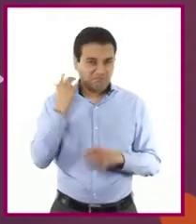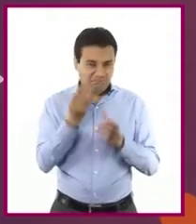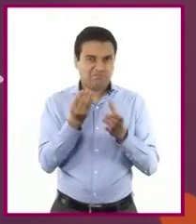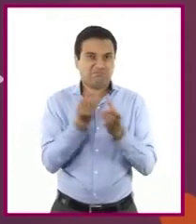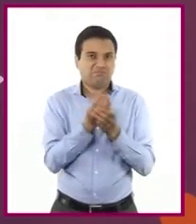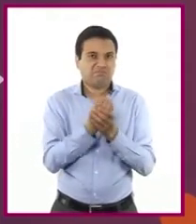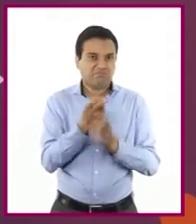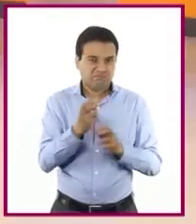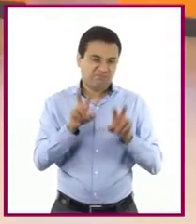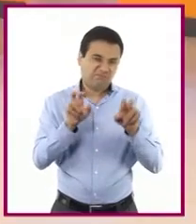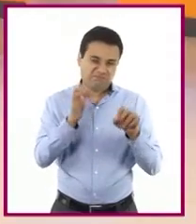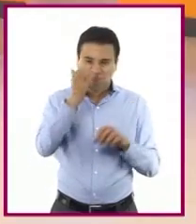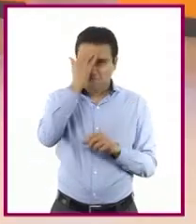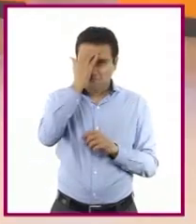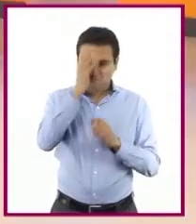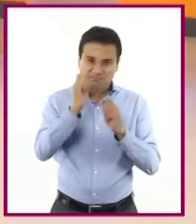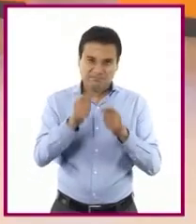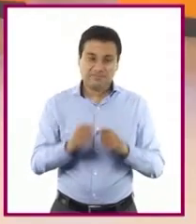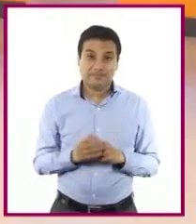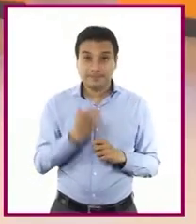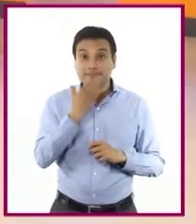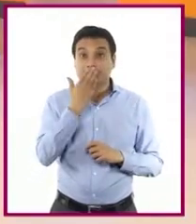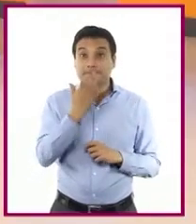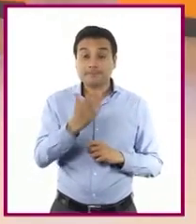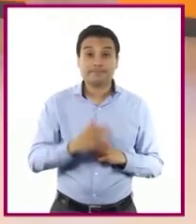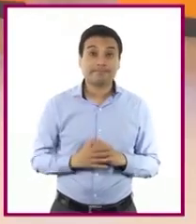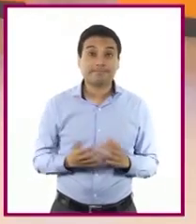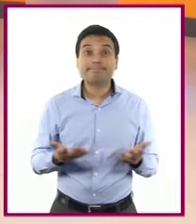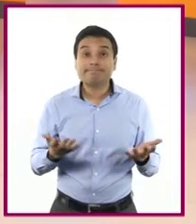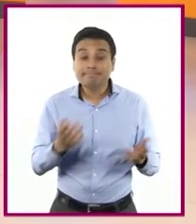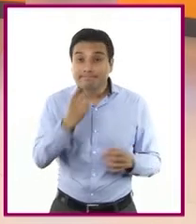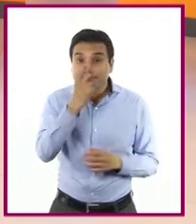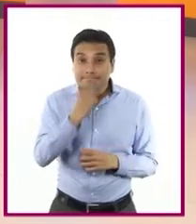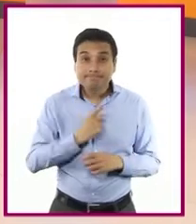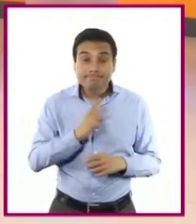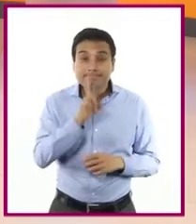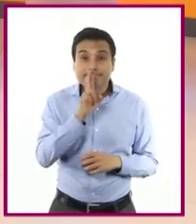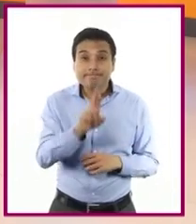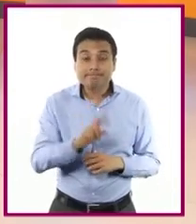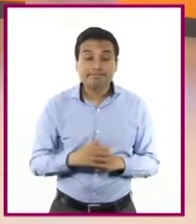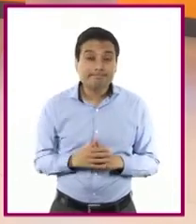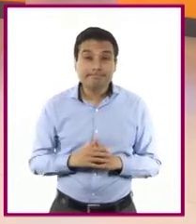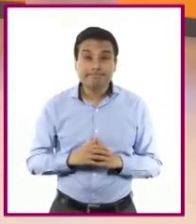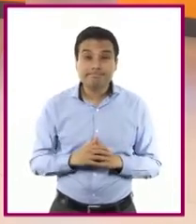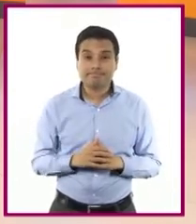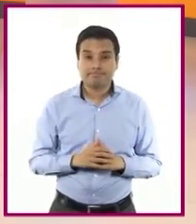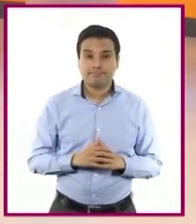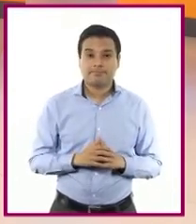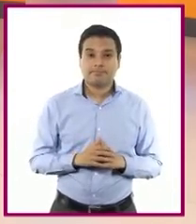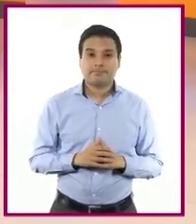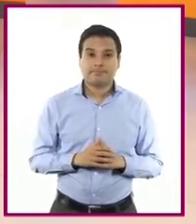intervención con este tema. ¡Excelente! Roberto, ¿cuál es tu respuesta?